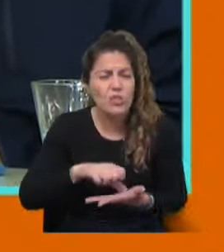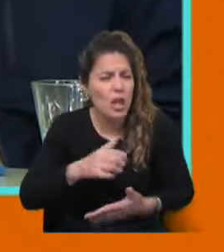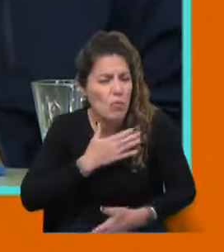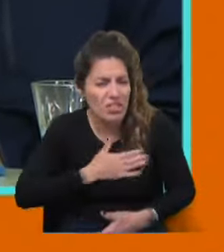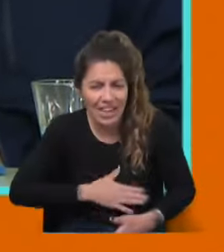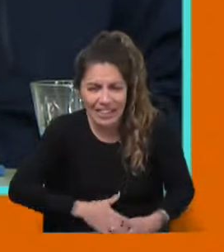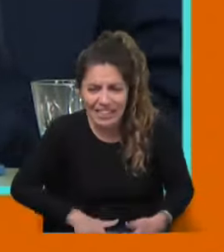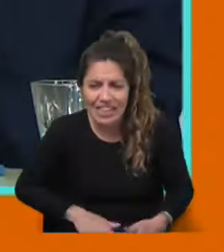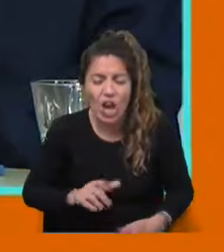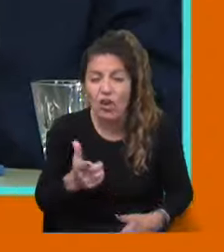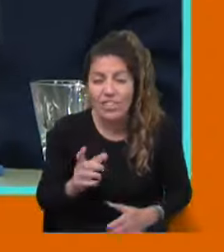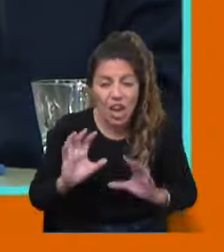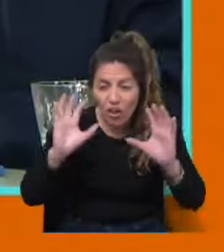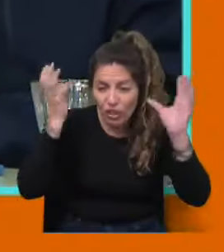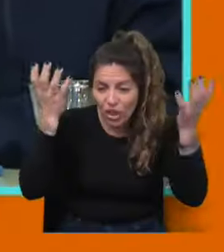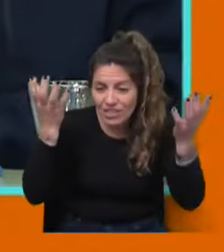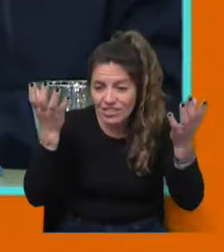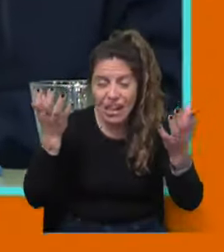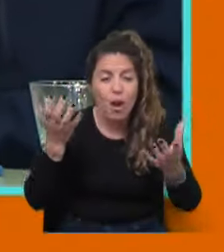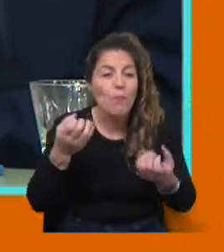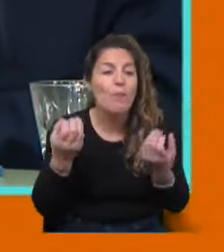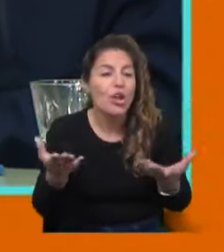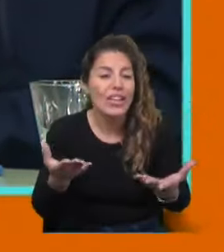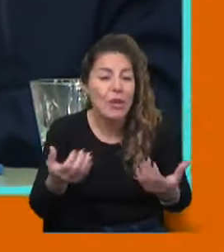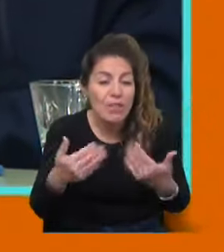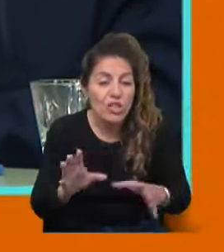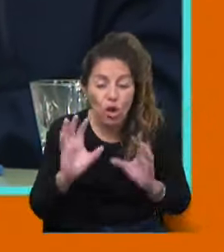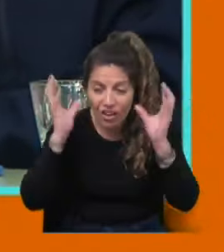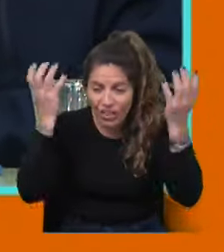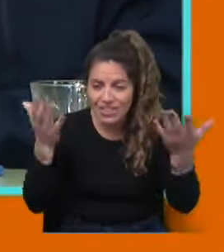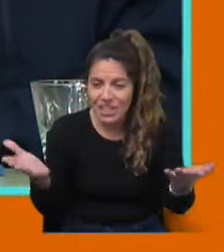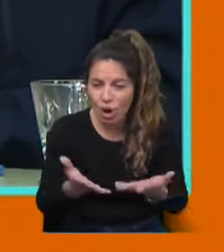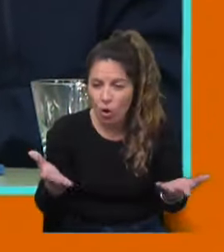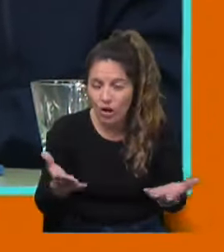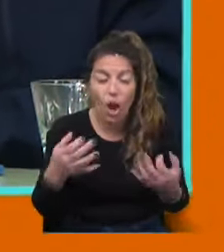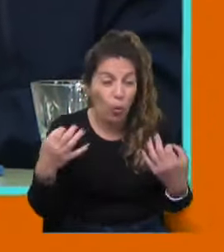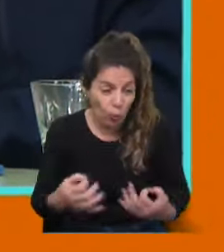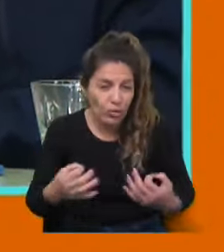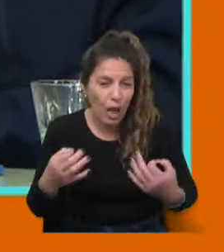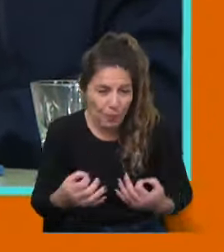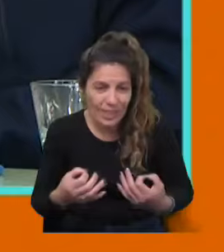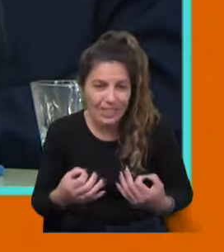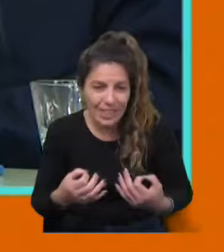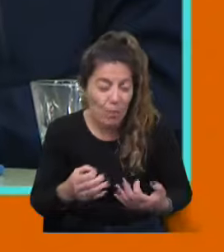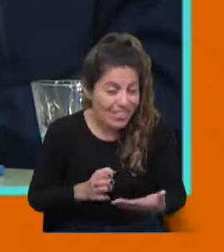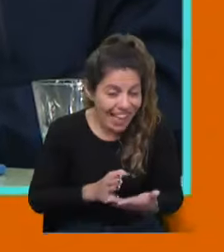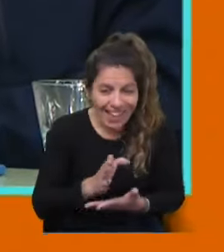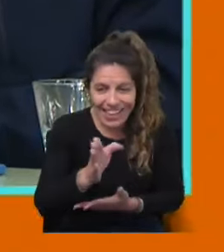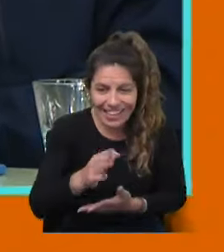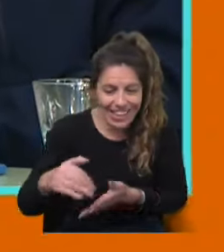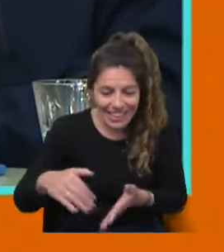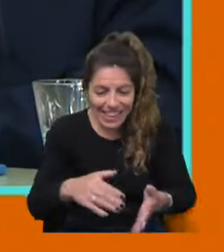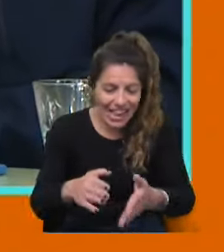de violencia que adquirió en los últimos años. ¿Pero por qué adquirió esos niveles de violencia? Justamente porque está en el eje de la